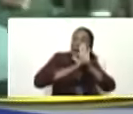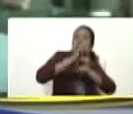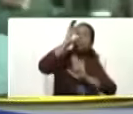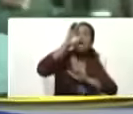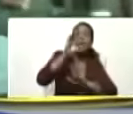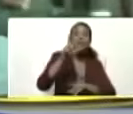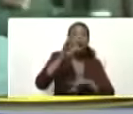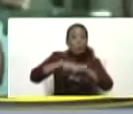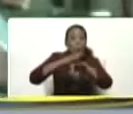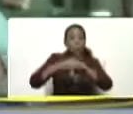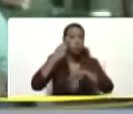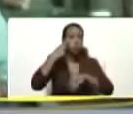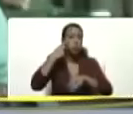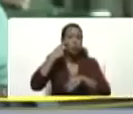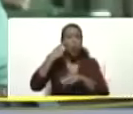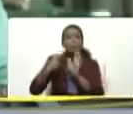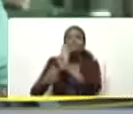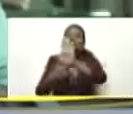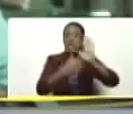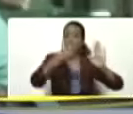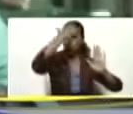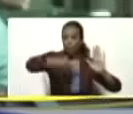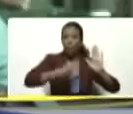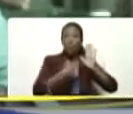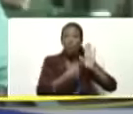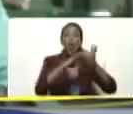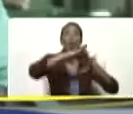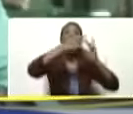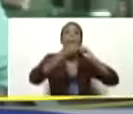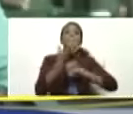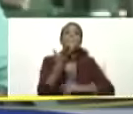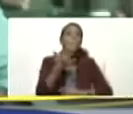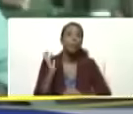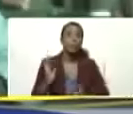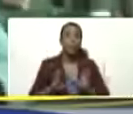Algo importante que yo siempre resalto, los CLAP.